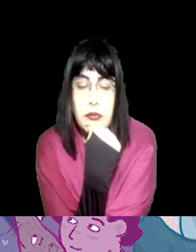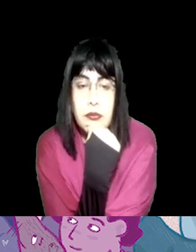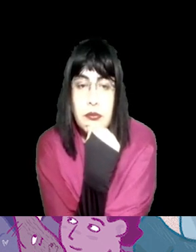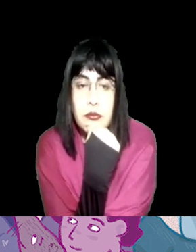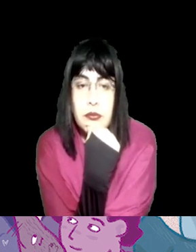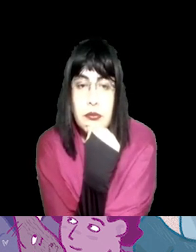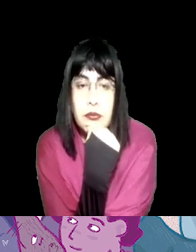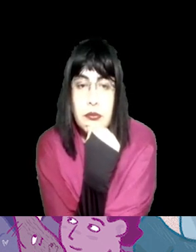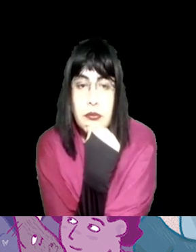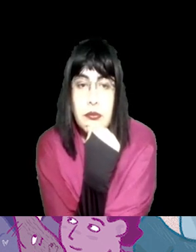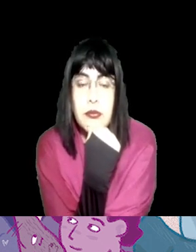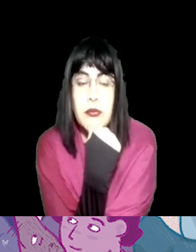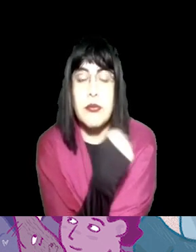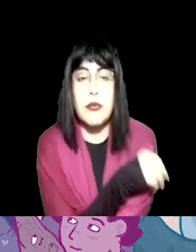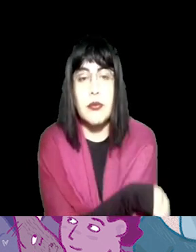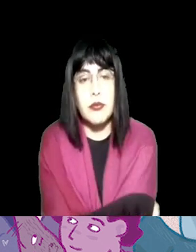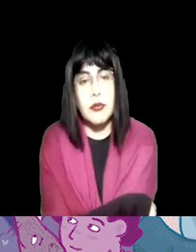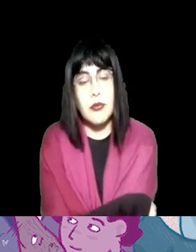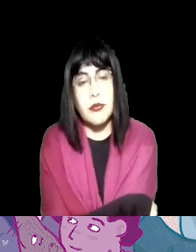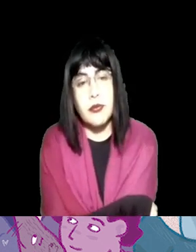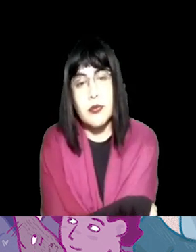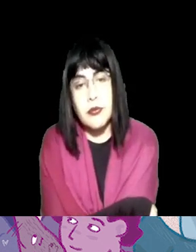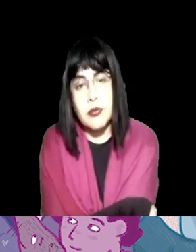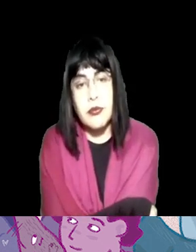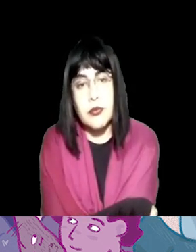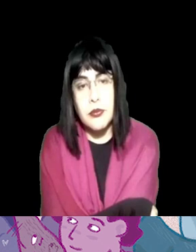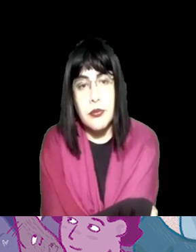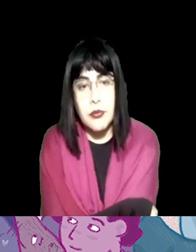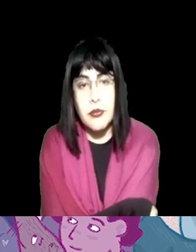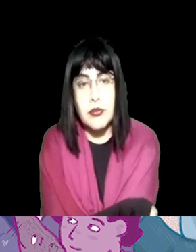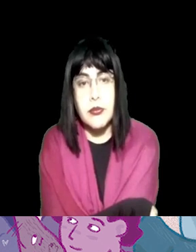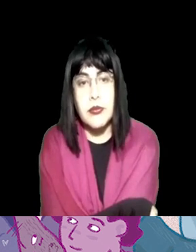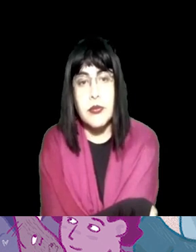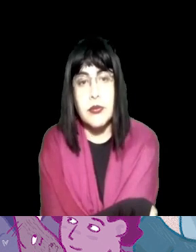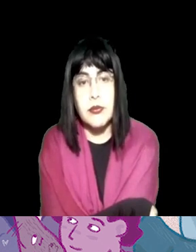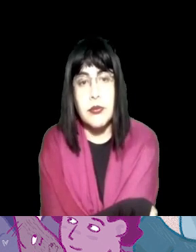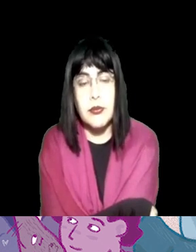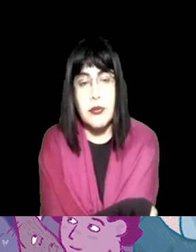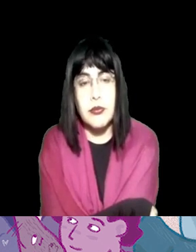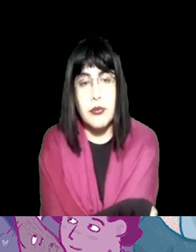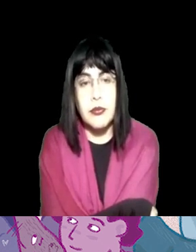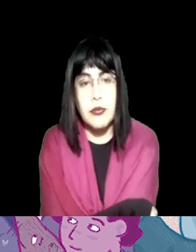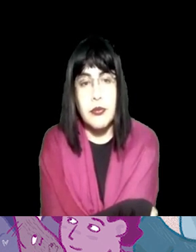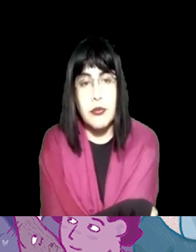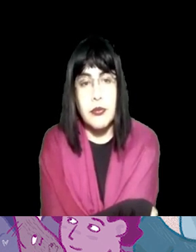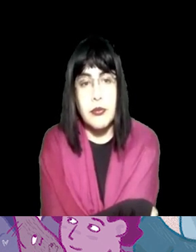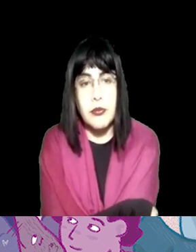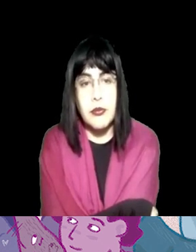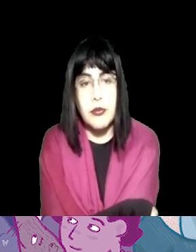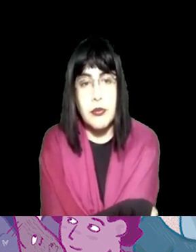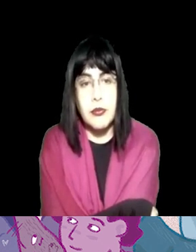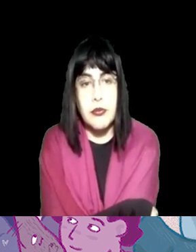Algo que también nos implicó bastante dedicación, y algo muy importante es que, bueno, todo lo que ha sido la incidencia en